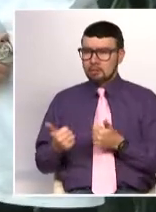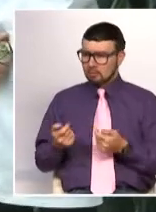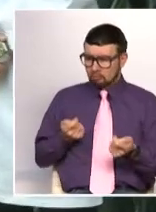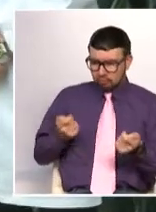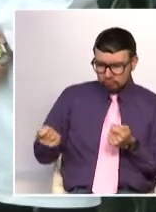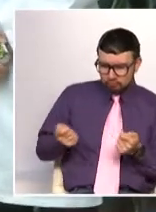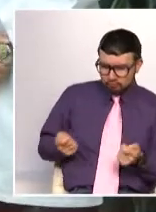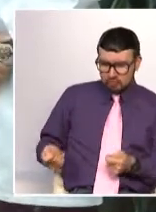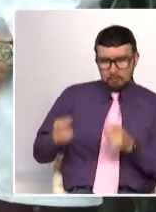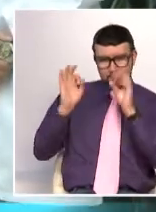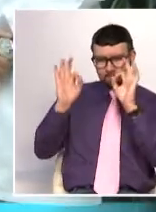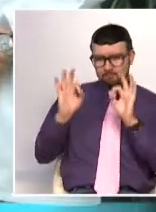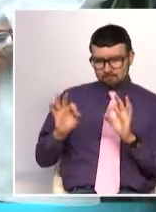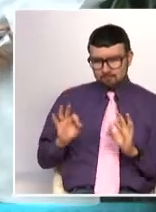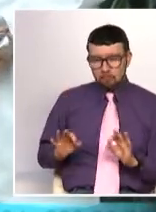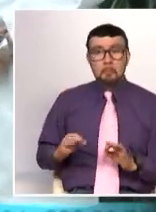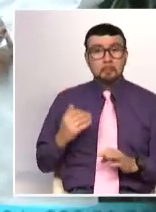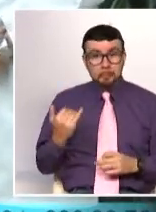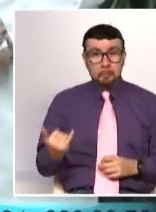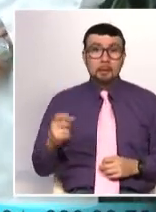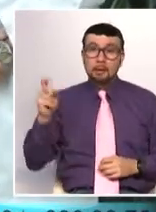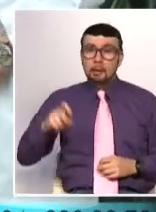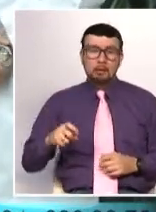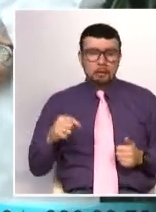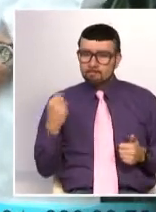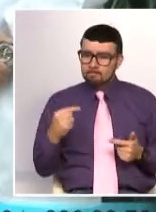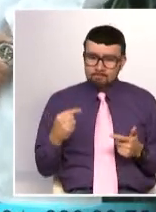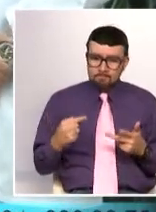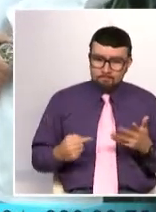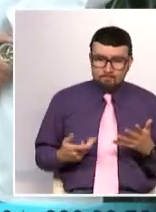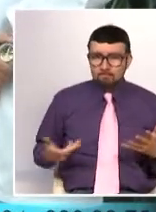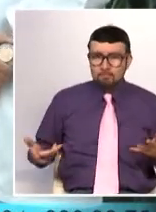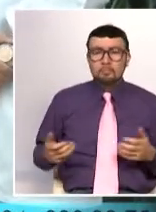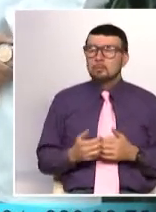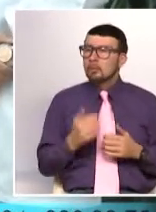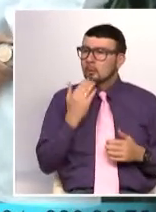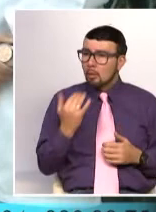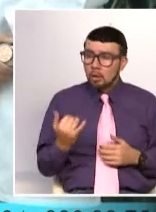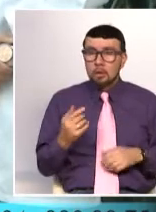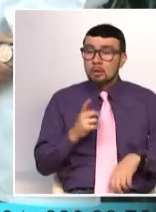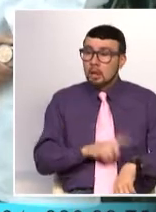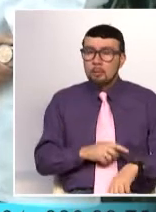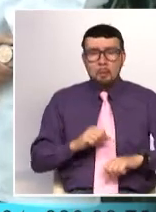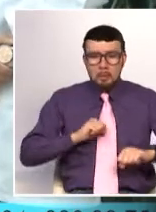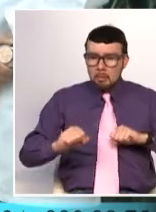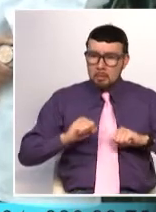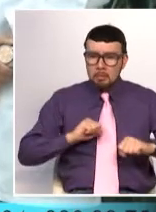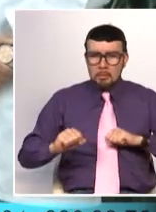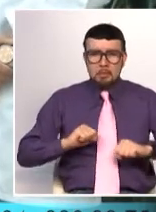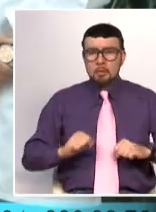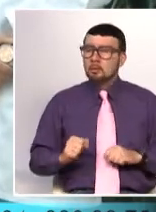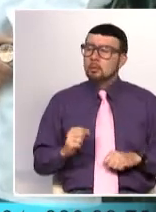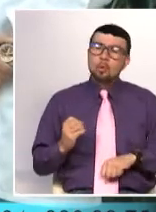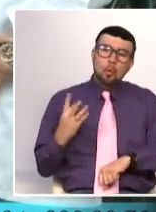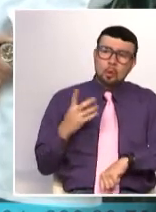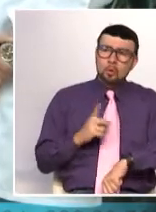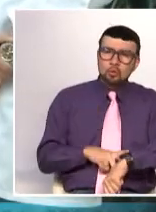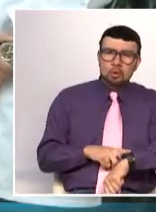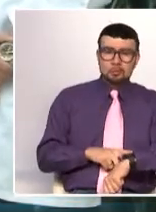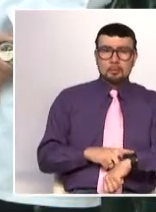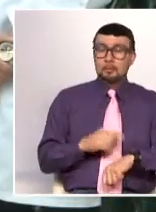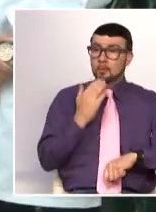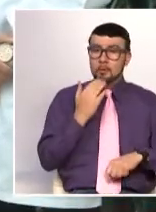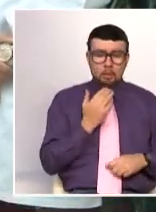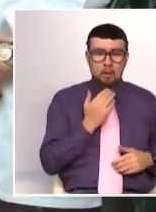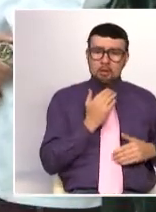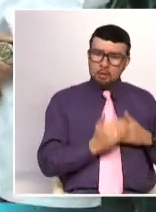bien hecho entonces debe tener varias condiciones lo que llama la frecuencia la intensidad y la duración frecuencia es